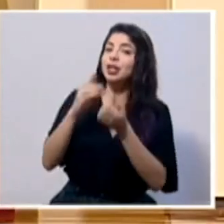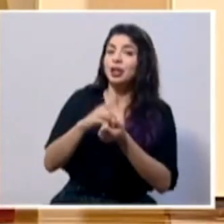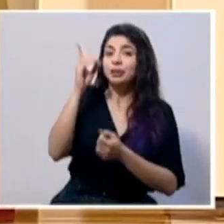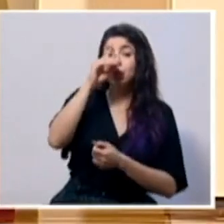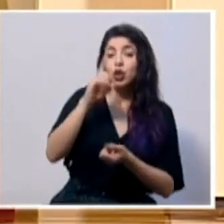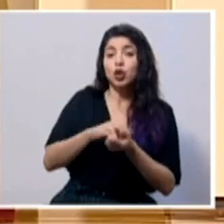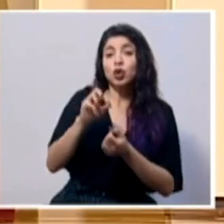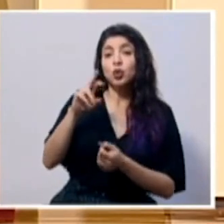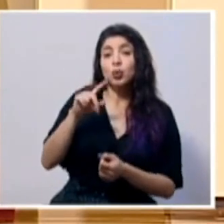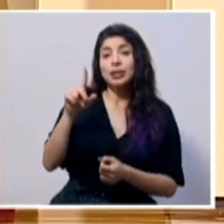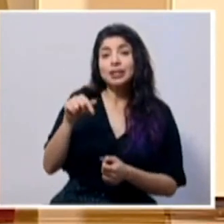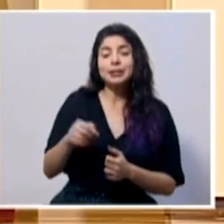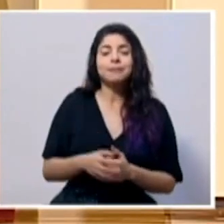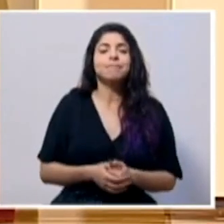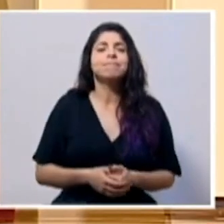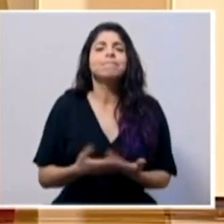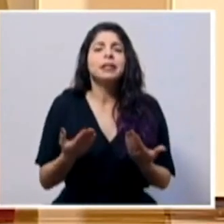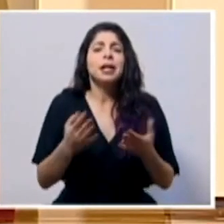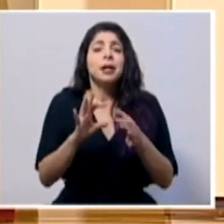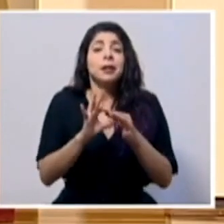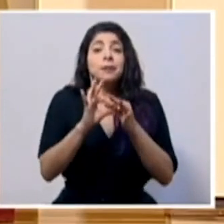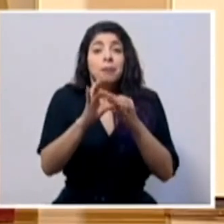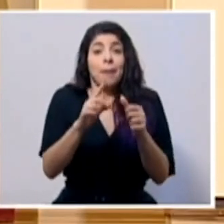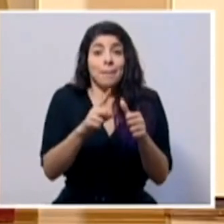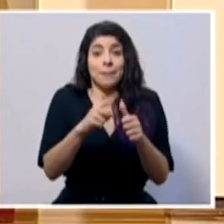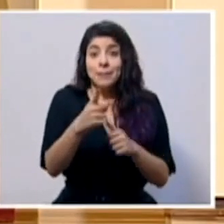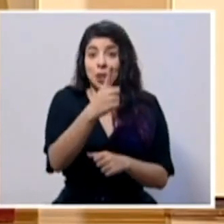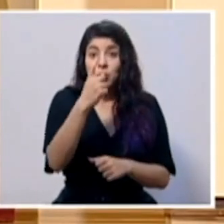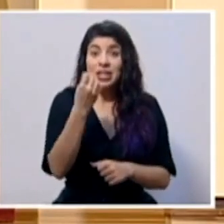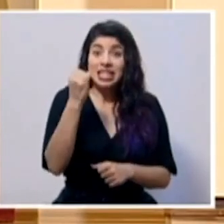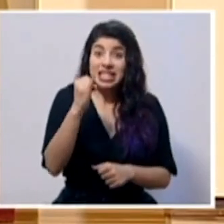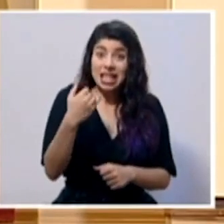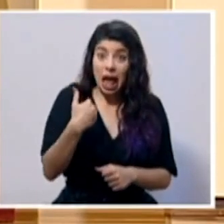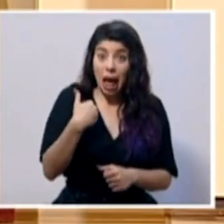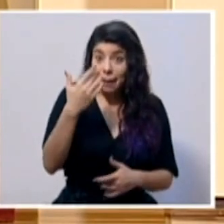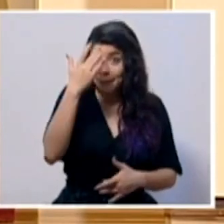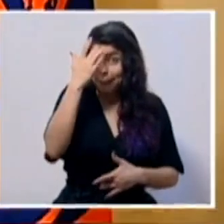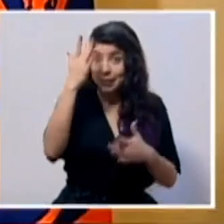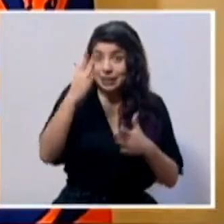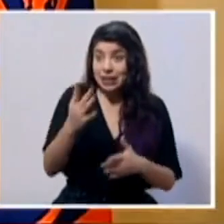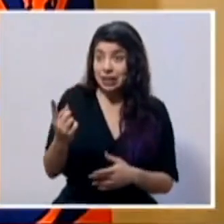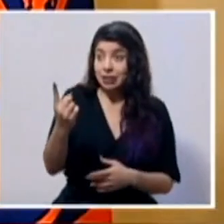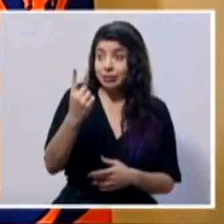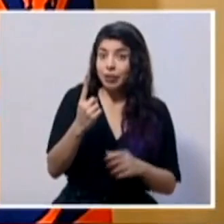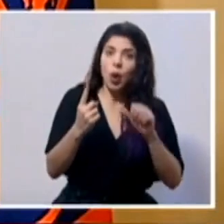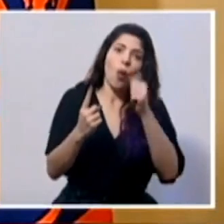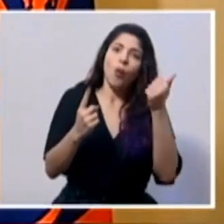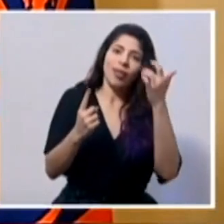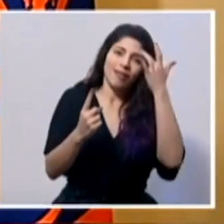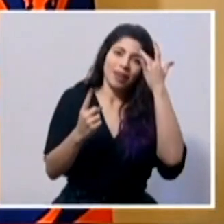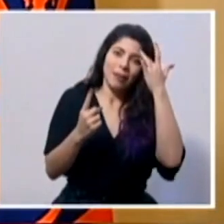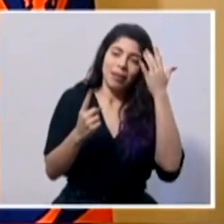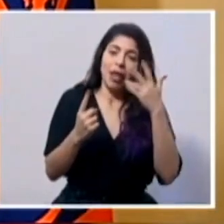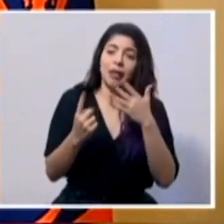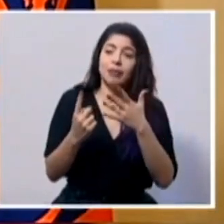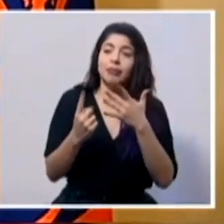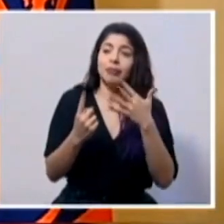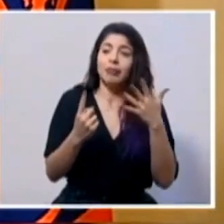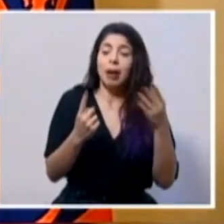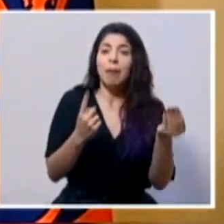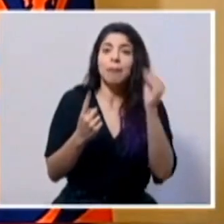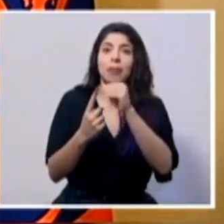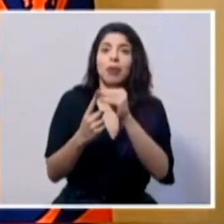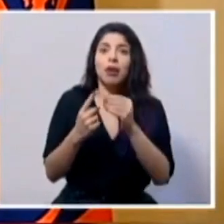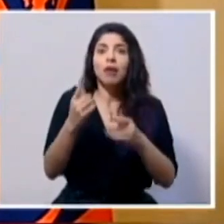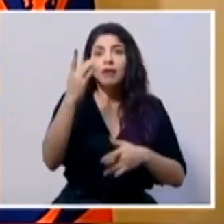Doctor Ruiz. Con respecto a la primera pregunta de si hay pacientes que han llegado por otra enfermedad y se contagian de